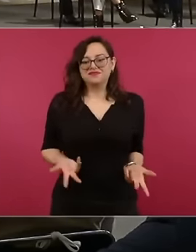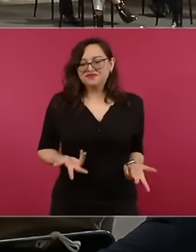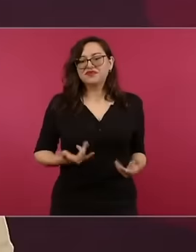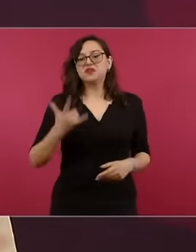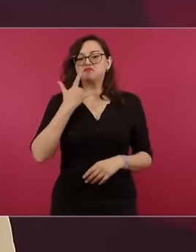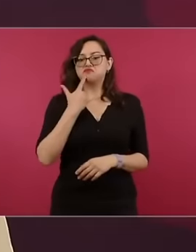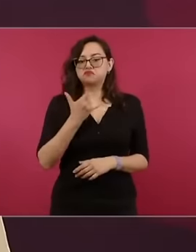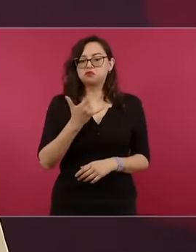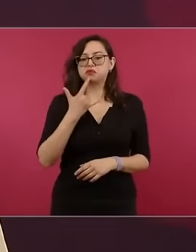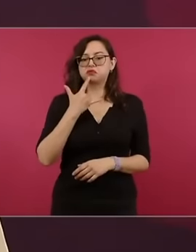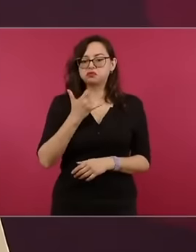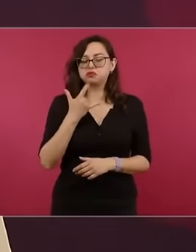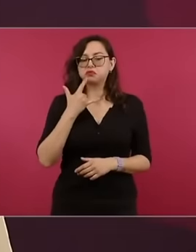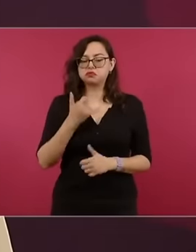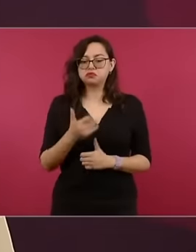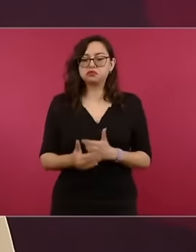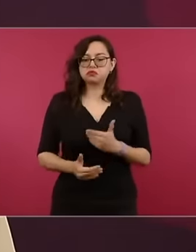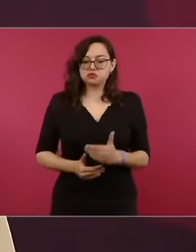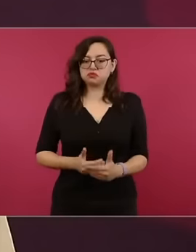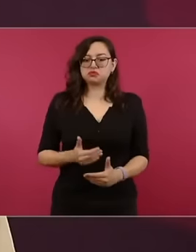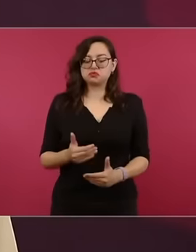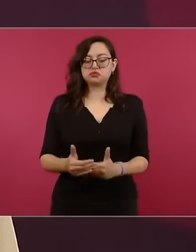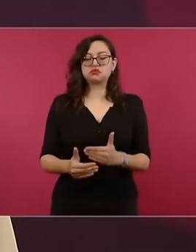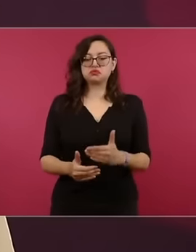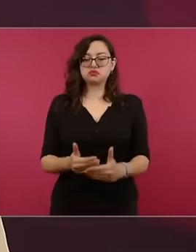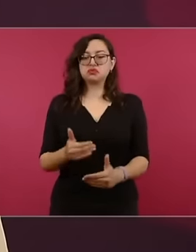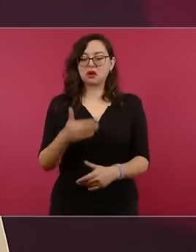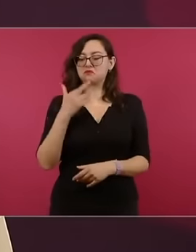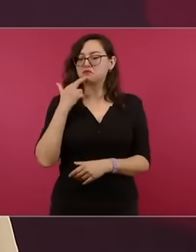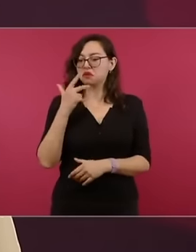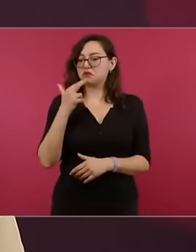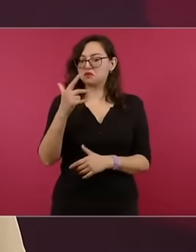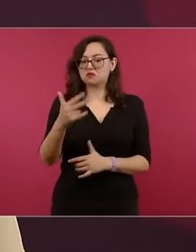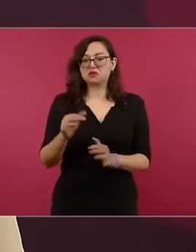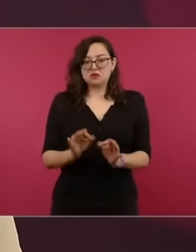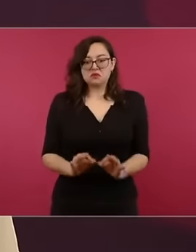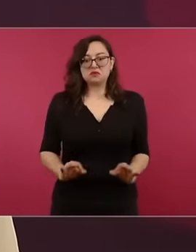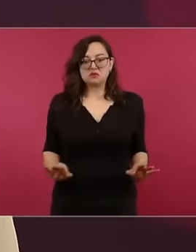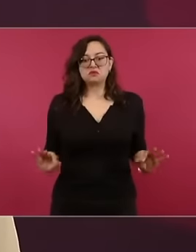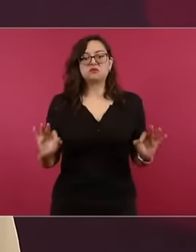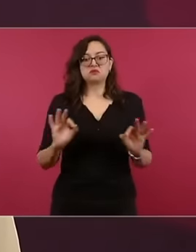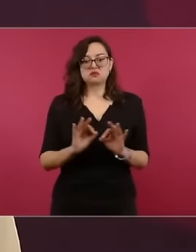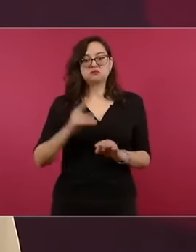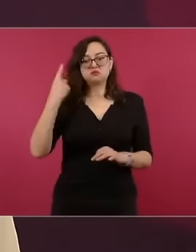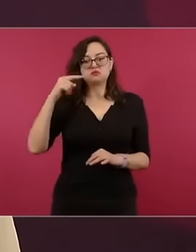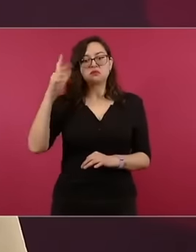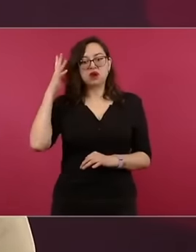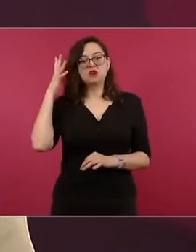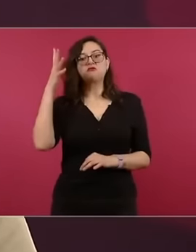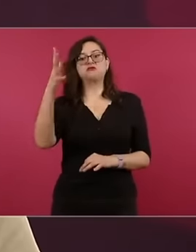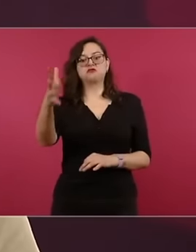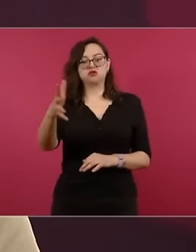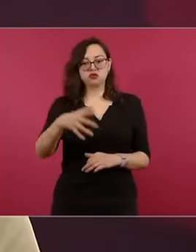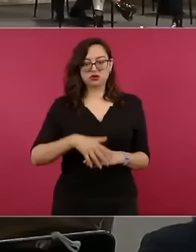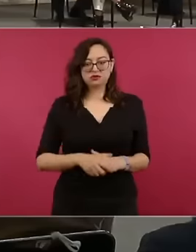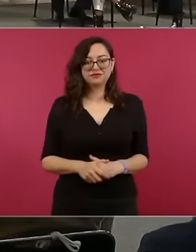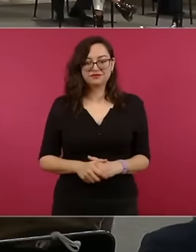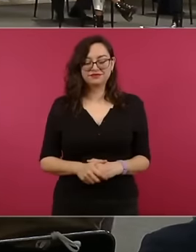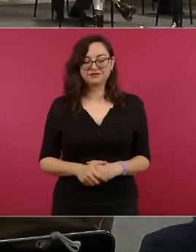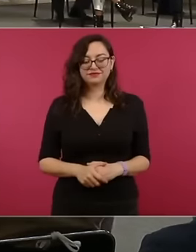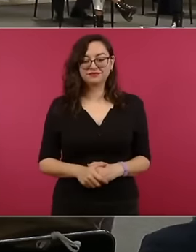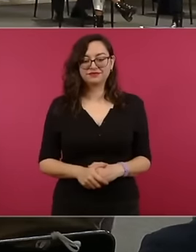esfuerzo, se ha avanzado de manera importante en lo que pues es el futuro del mundo laboral.